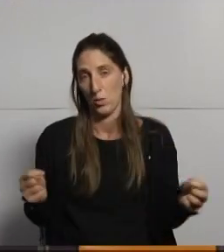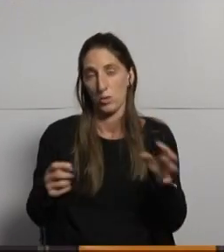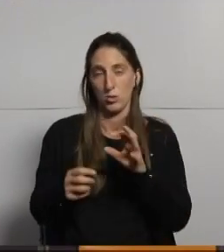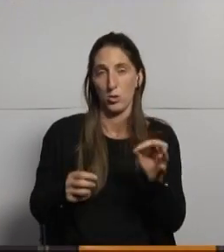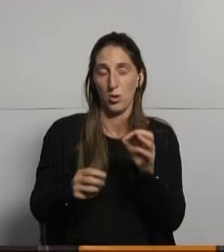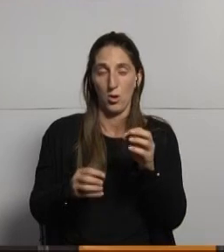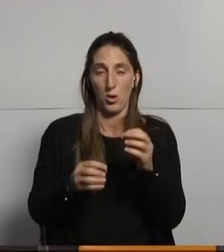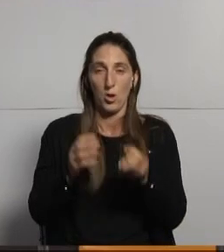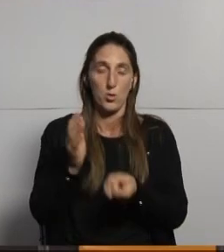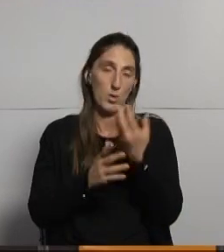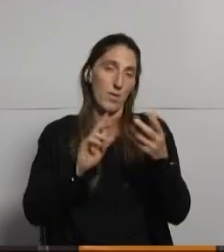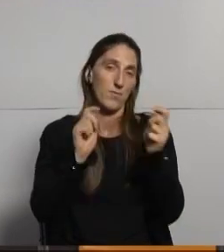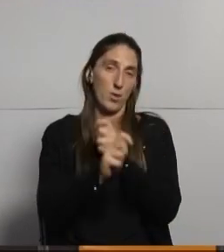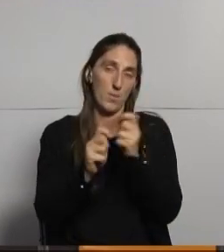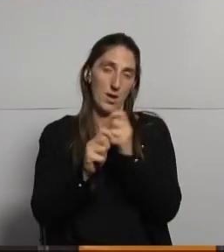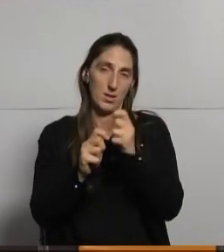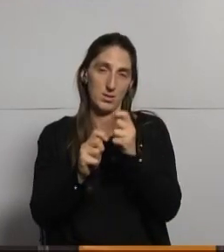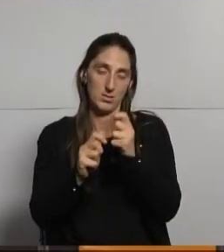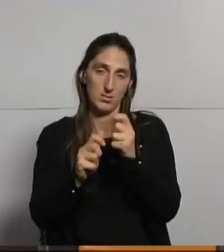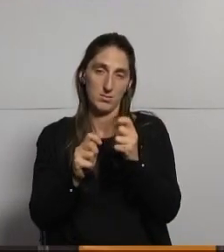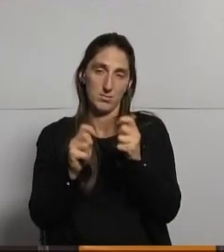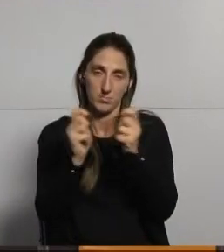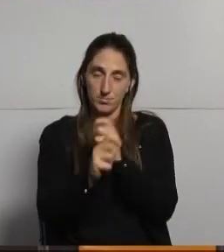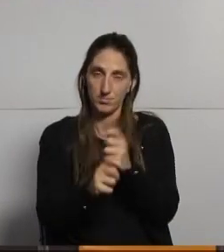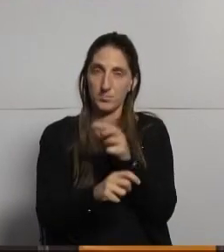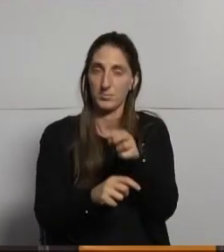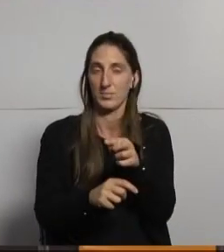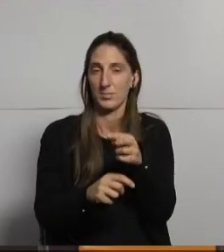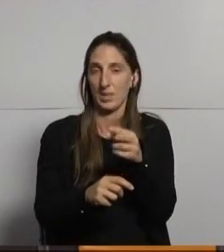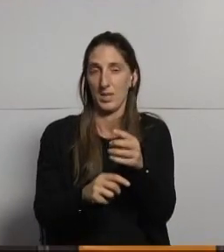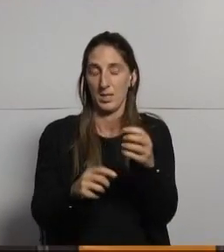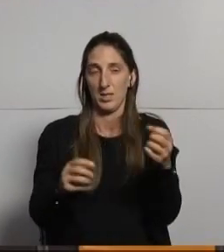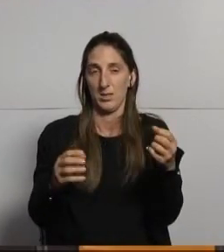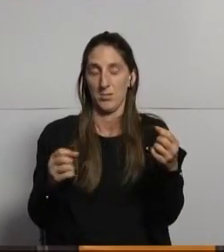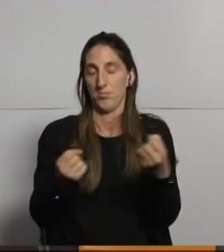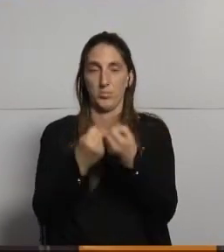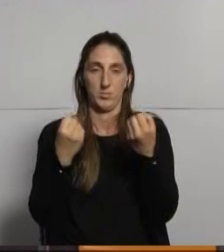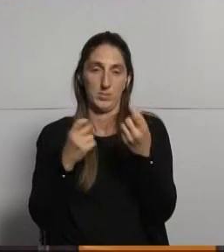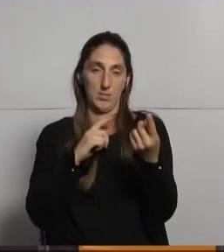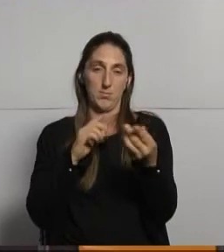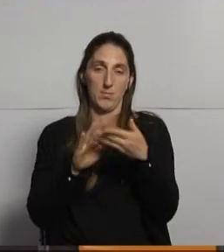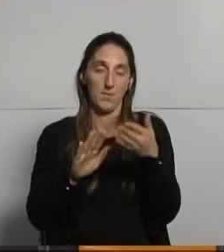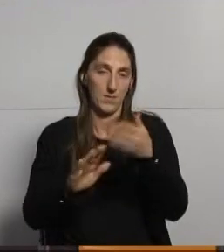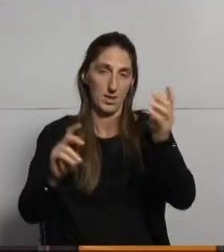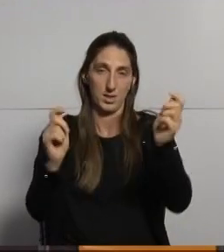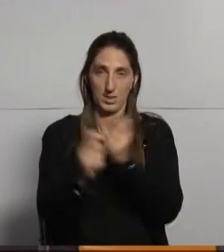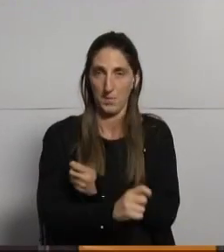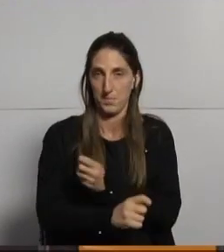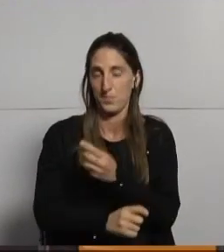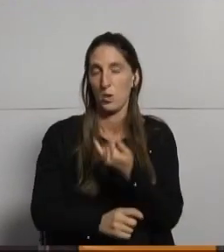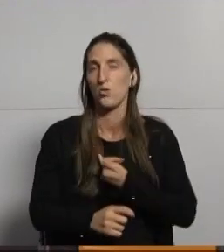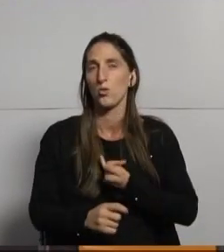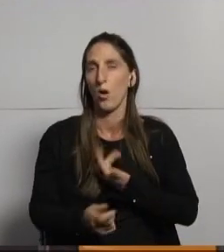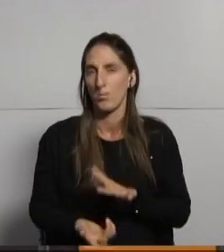capacidades de modernización o a rapidez. Y frente a eso, reaccionan y empiezan a transformarse. ¿Cómo hacen